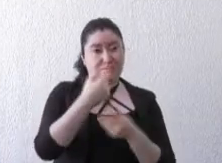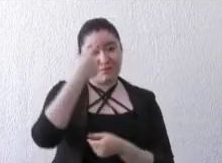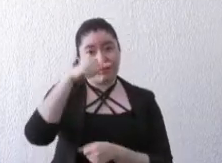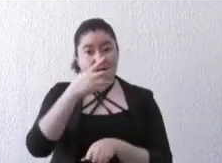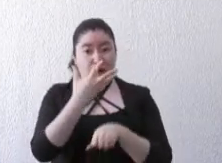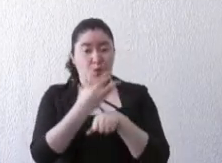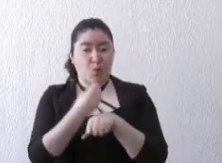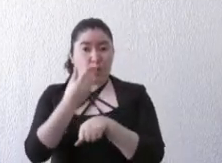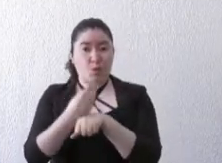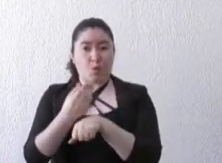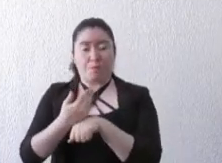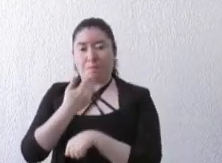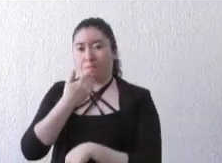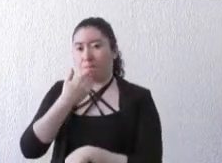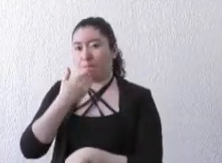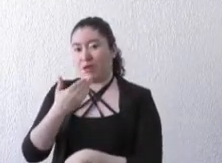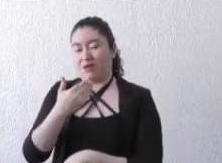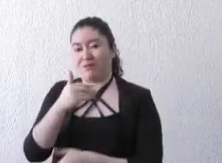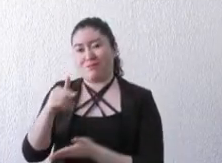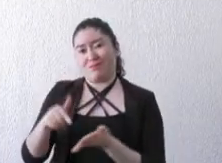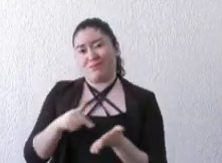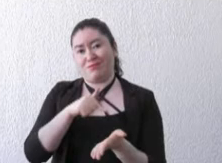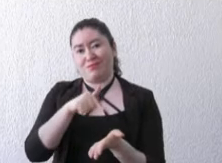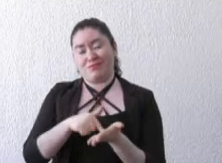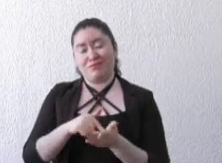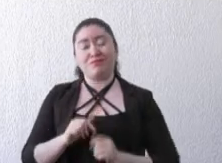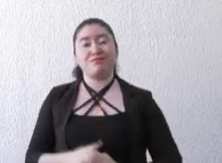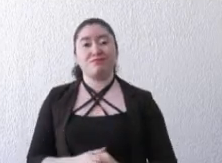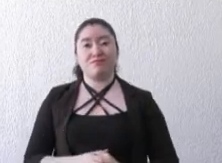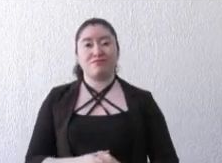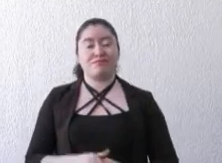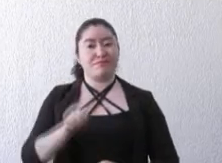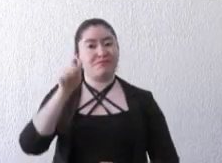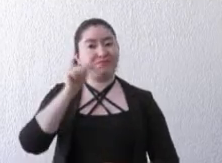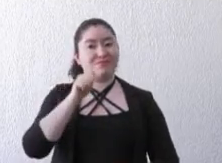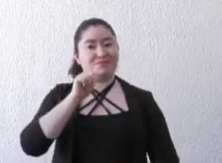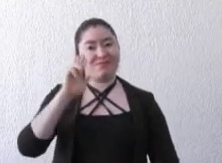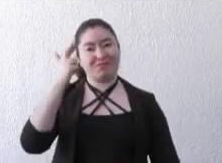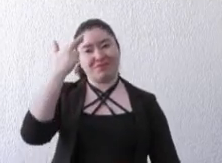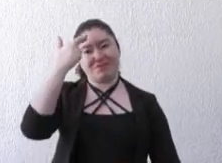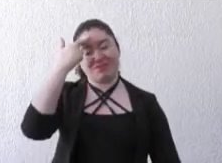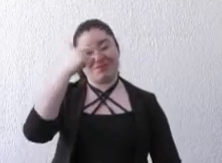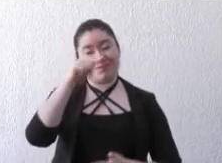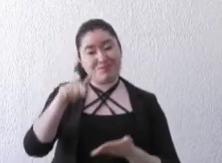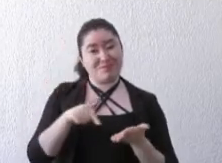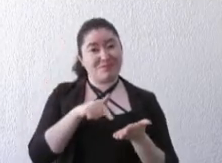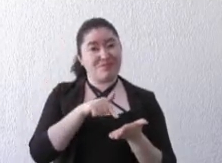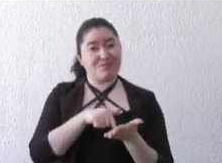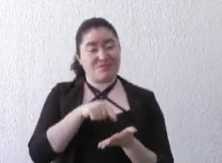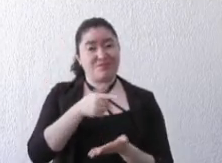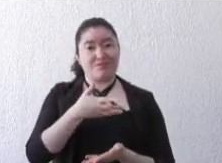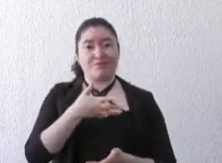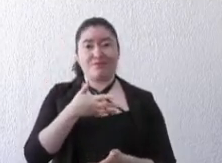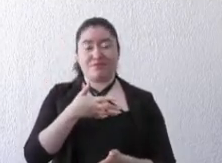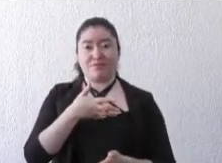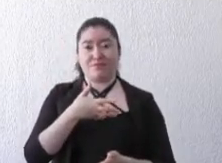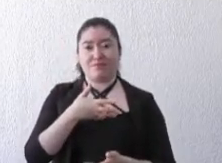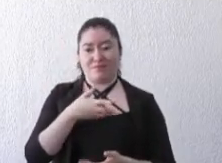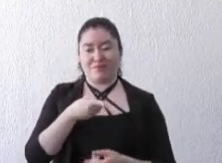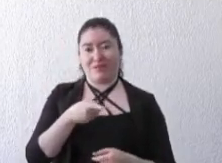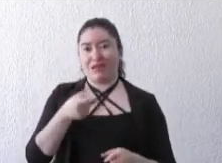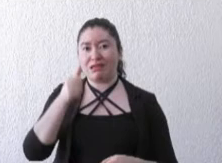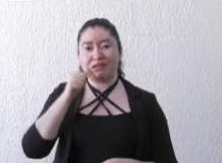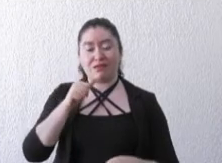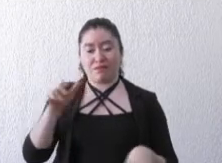mantenimiento correcto de las instalaciones. Siempre hay que recordar que los espacios que se viven van cambiando de acuerdo